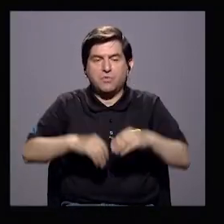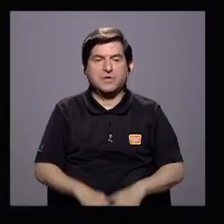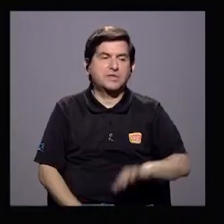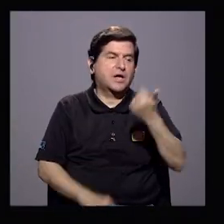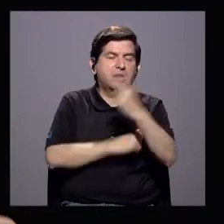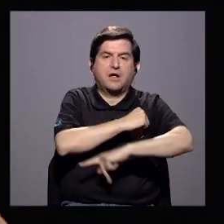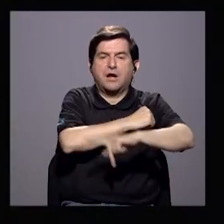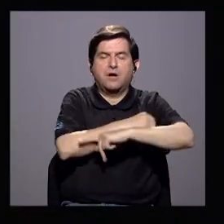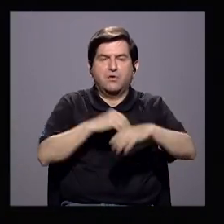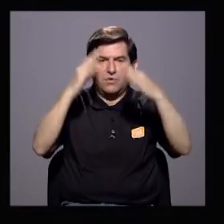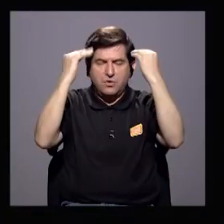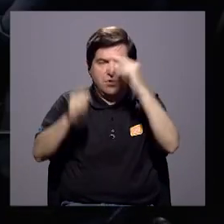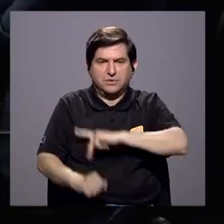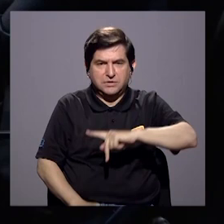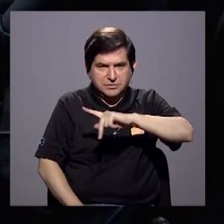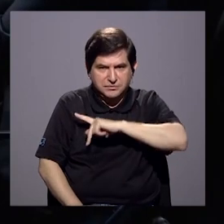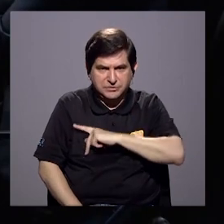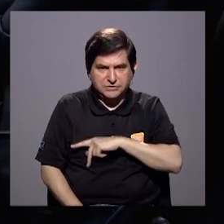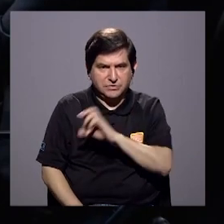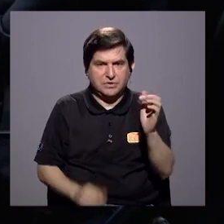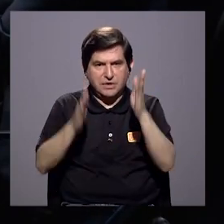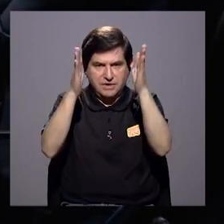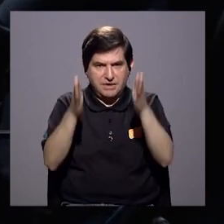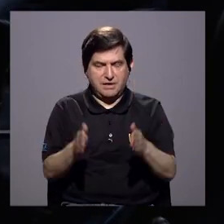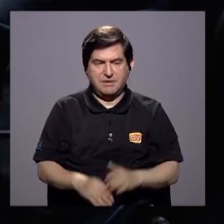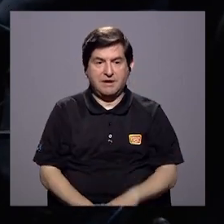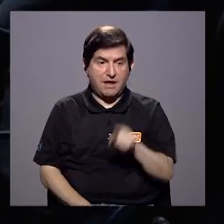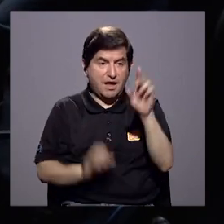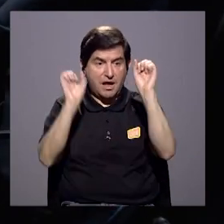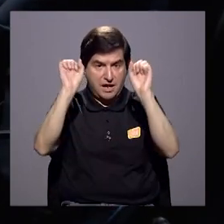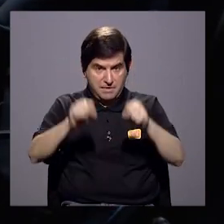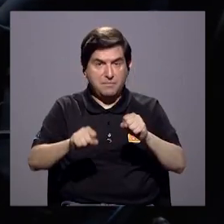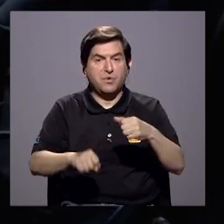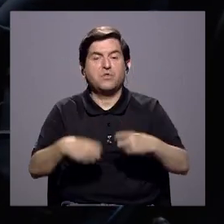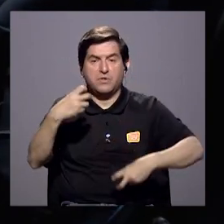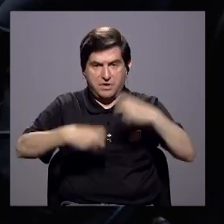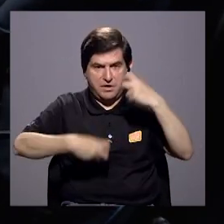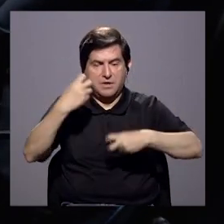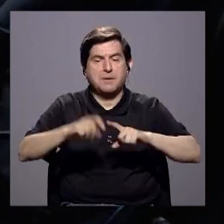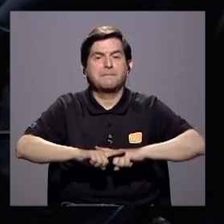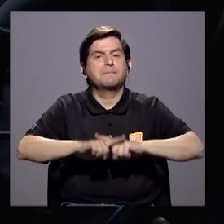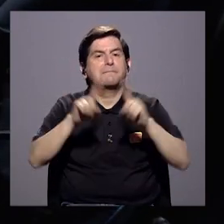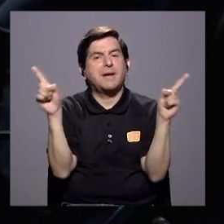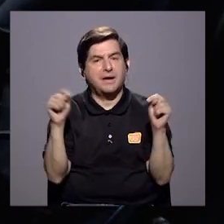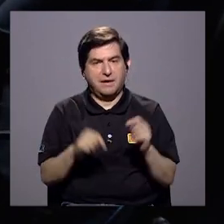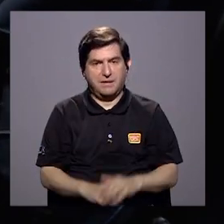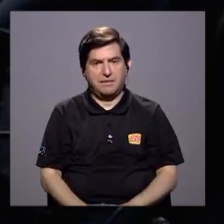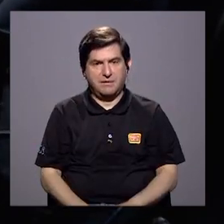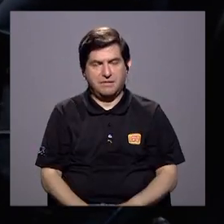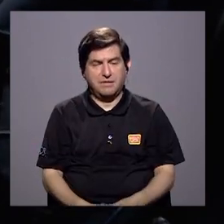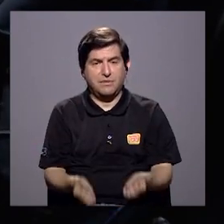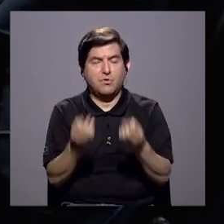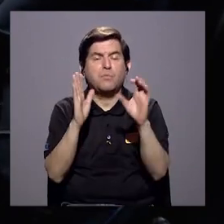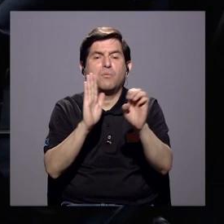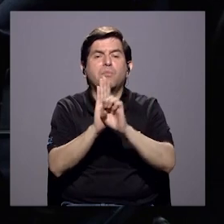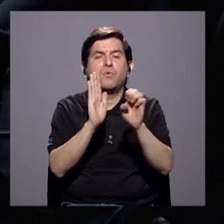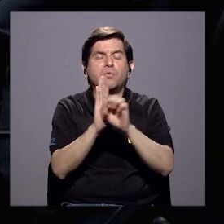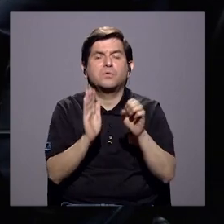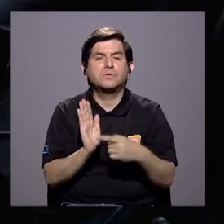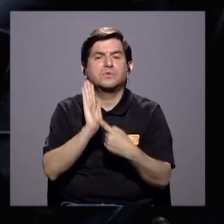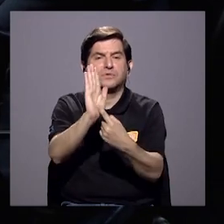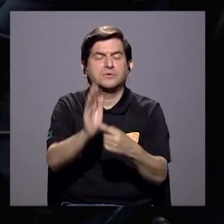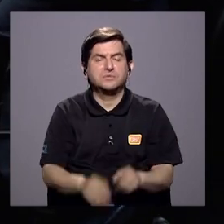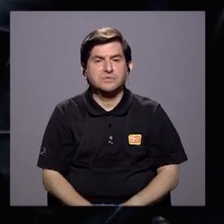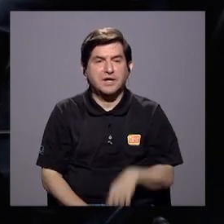un estado extranjero los datos personales de los costarricenses ahí nos podríamos encontrar ante un delito pero entre los muchos ejemplos que pueden